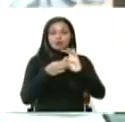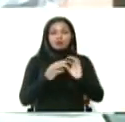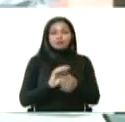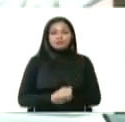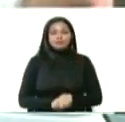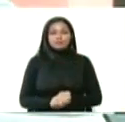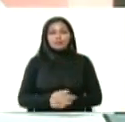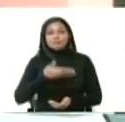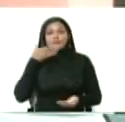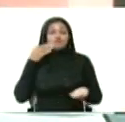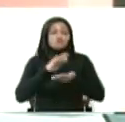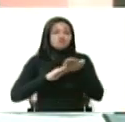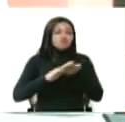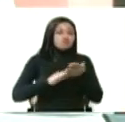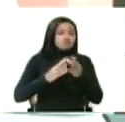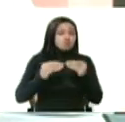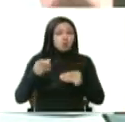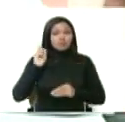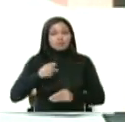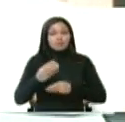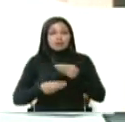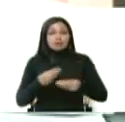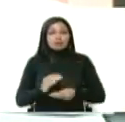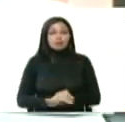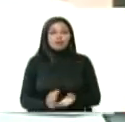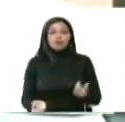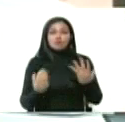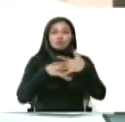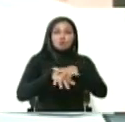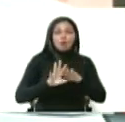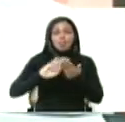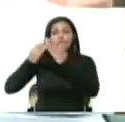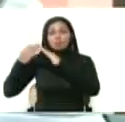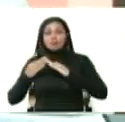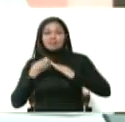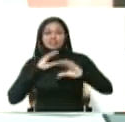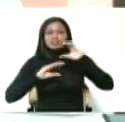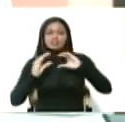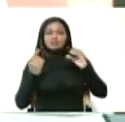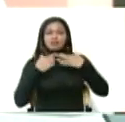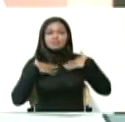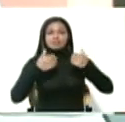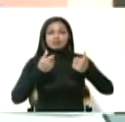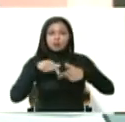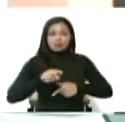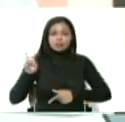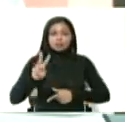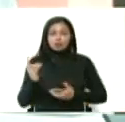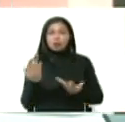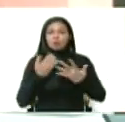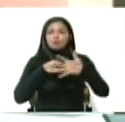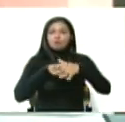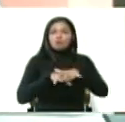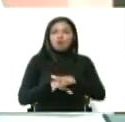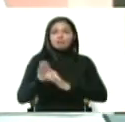para mejorar todo lo que sea mejorable, para articular a la comunidad científica de salud de Venezuela, del Caribe, y